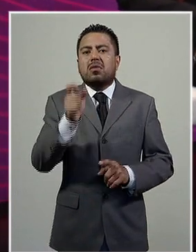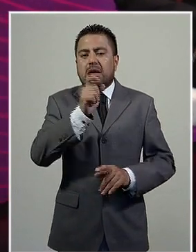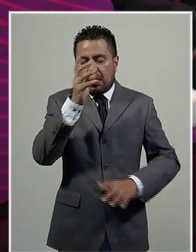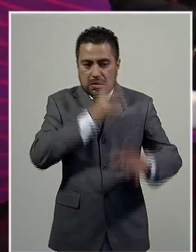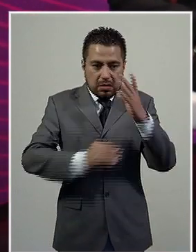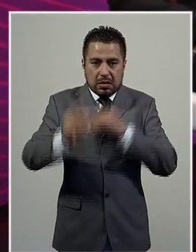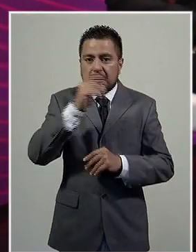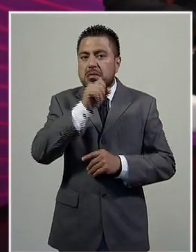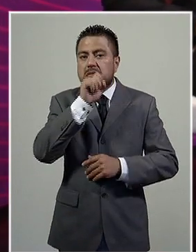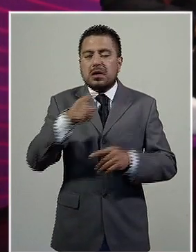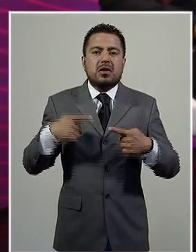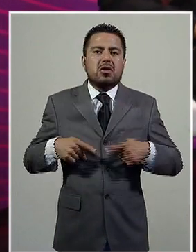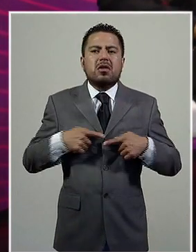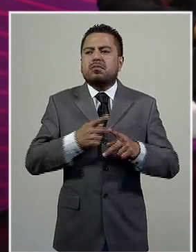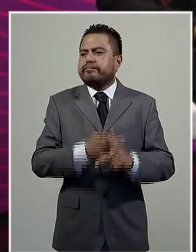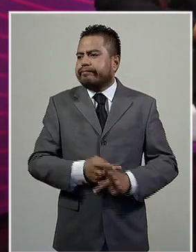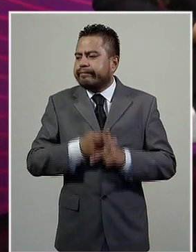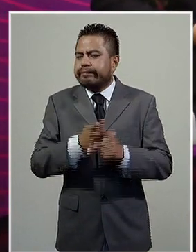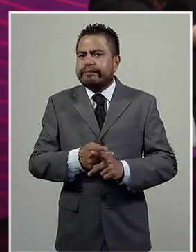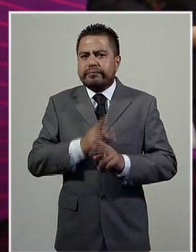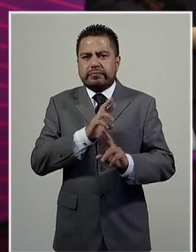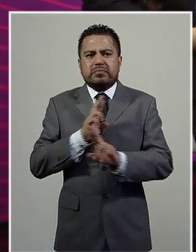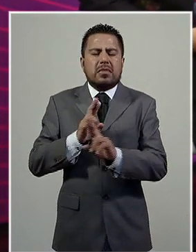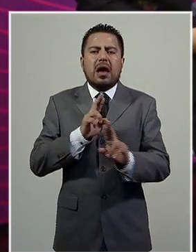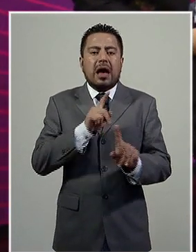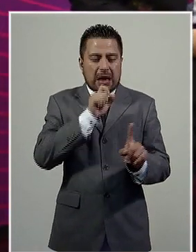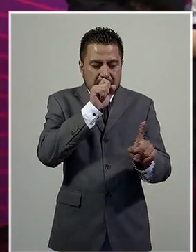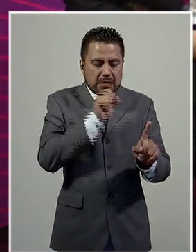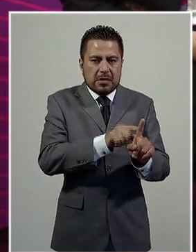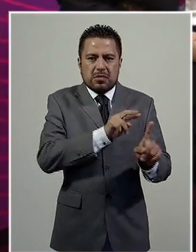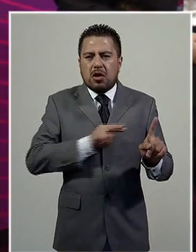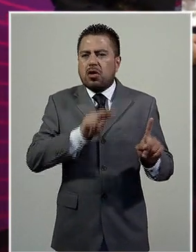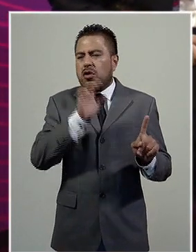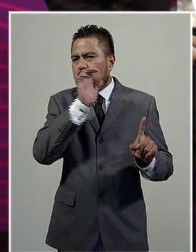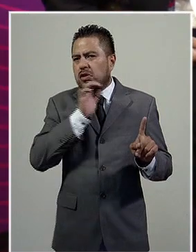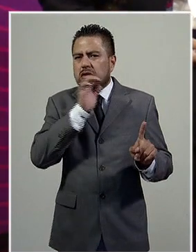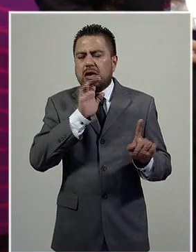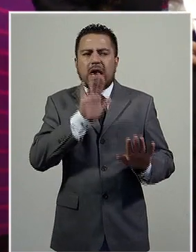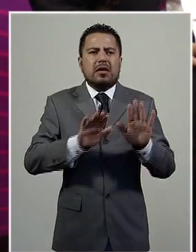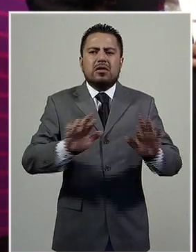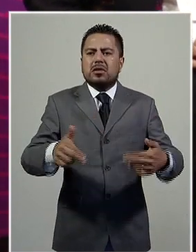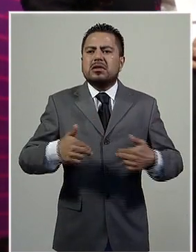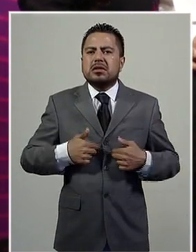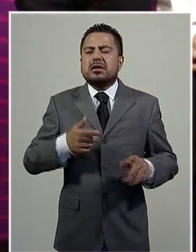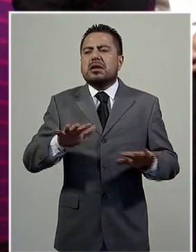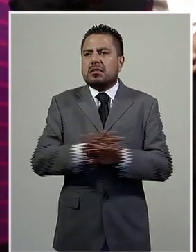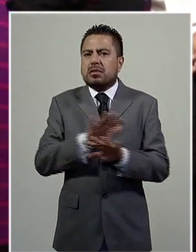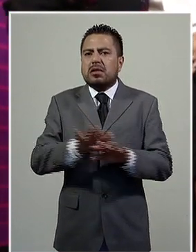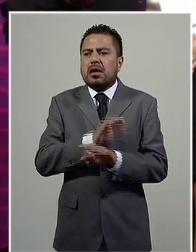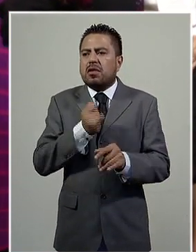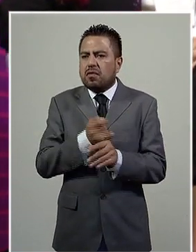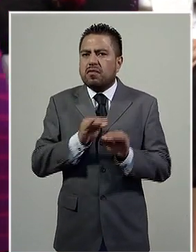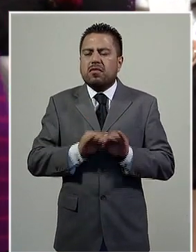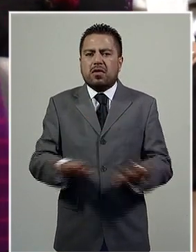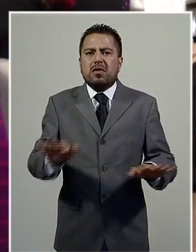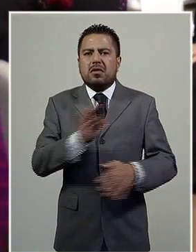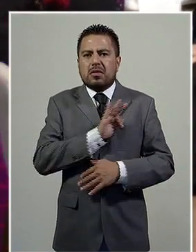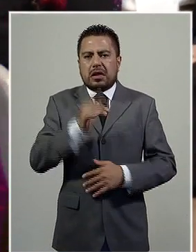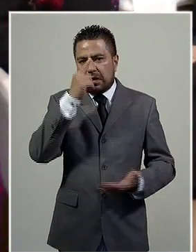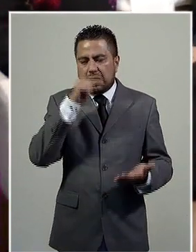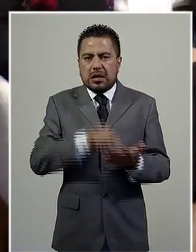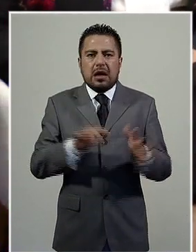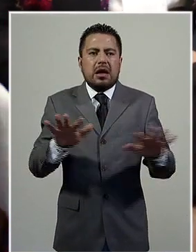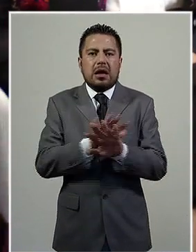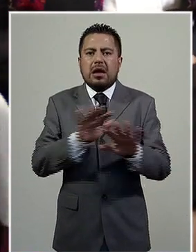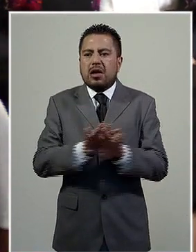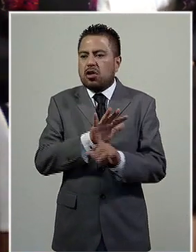aprendemos también a ser personas tolerantes respecto incluso a esa mirada curiosa que puedes recibir por ahí y la cambias por información, creo que cambia